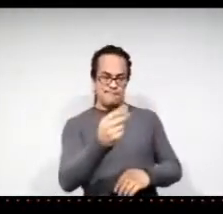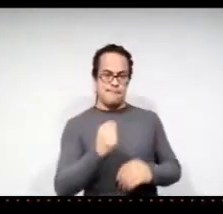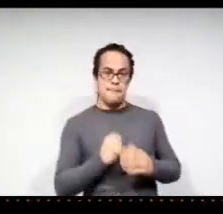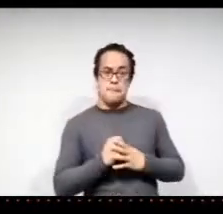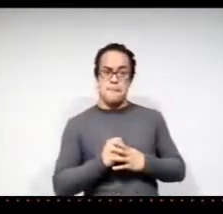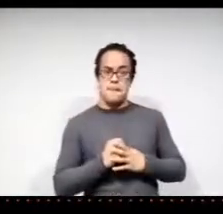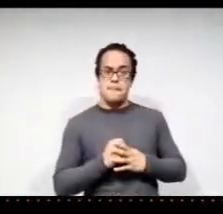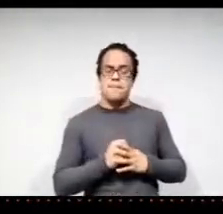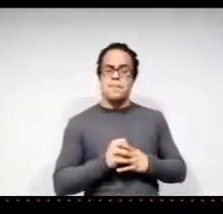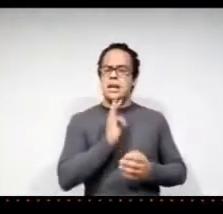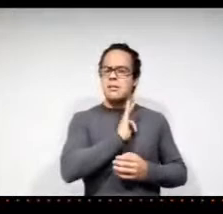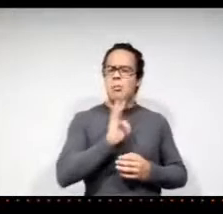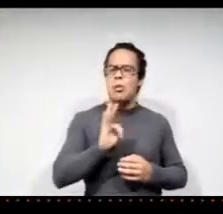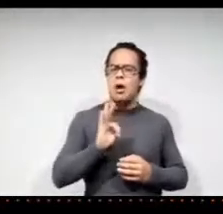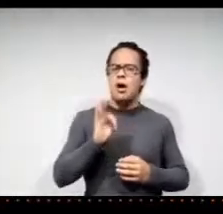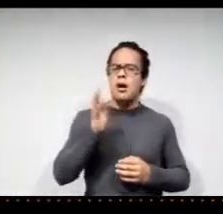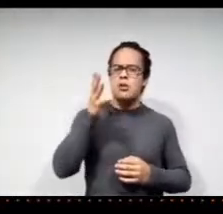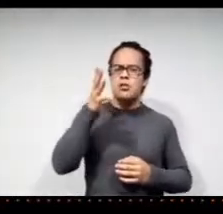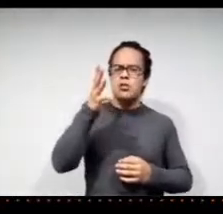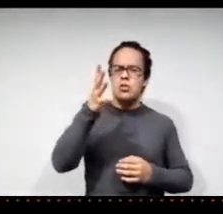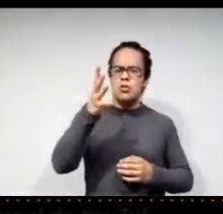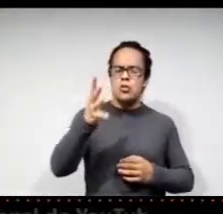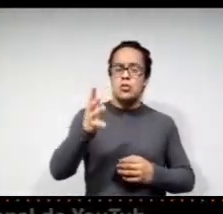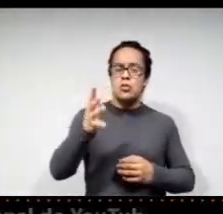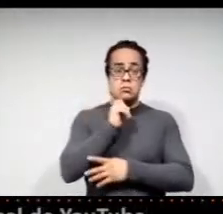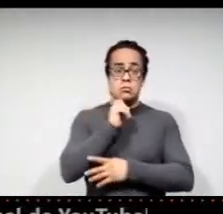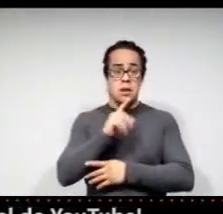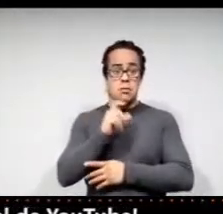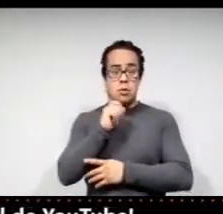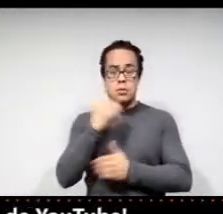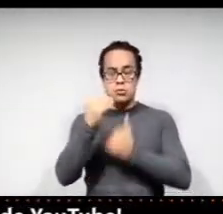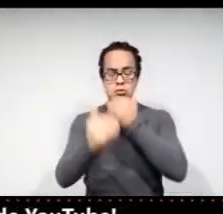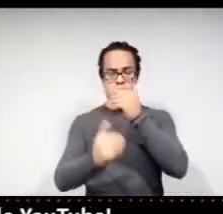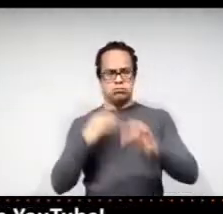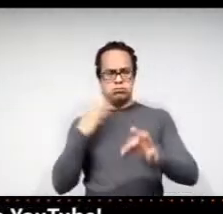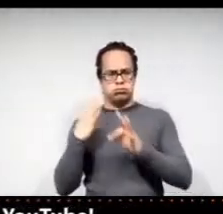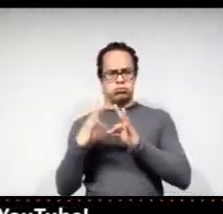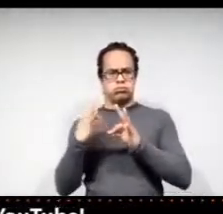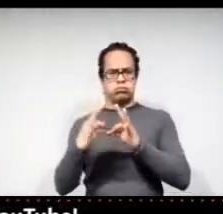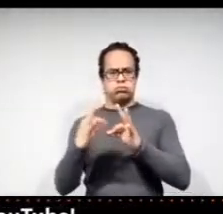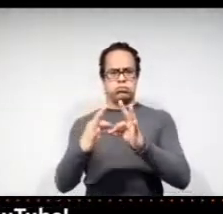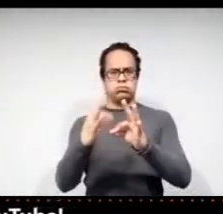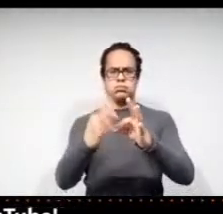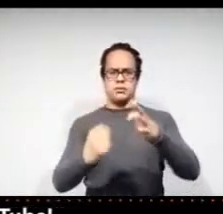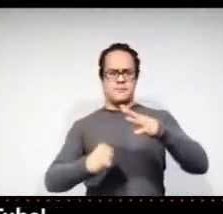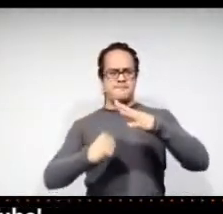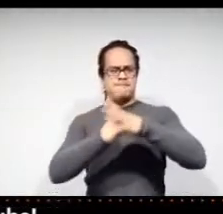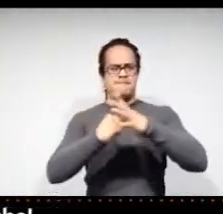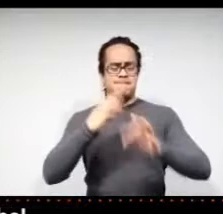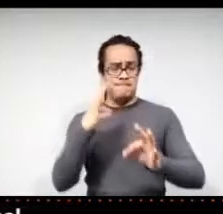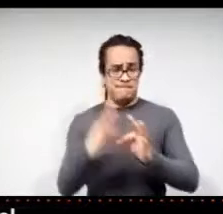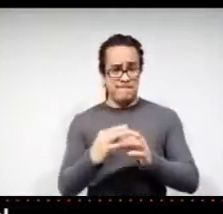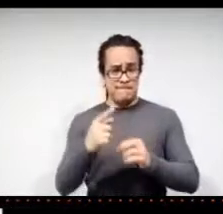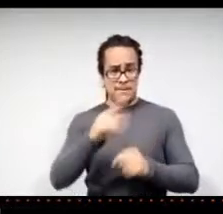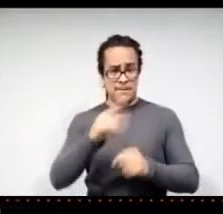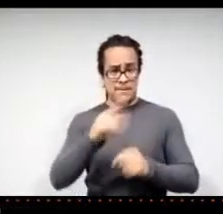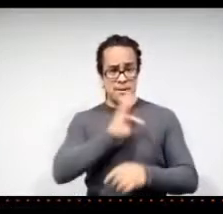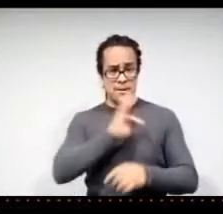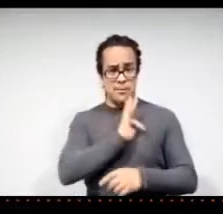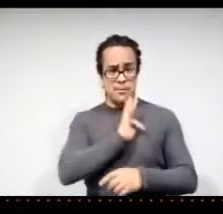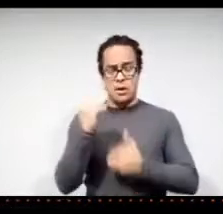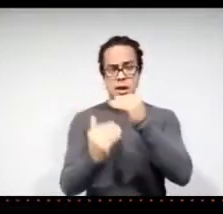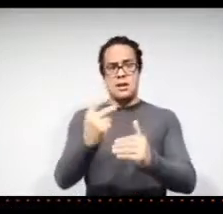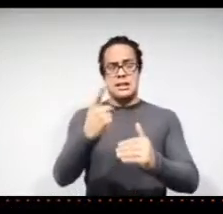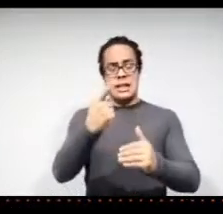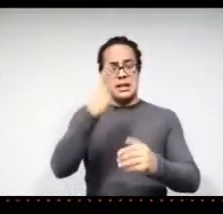vamos a poder sostener este esquema de calidad y de soporte que respalda al